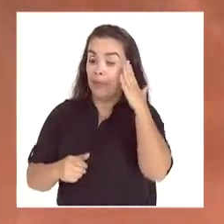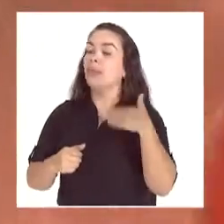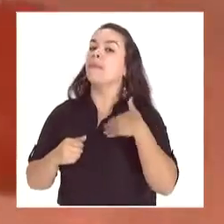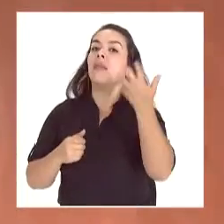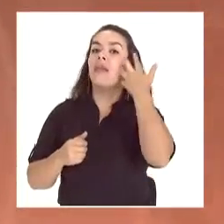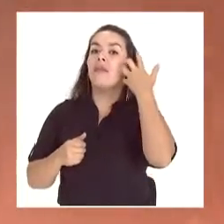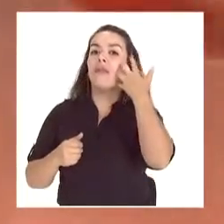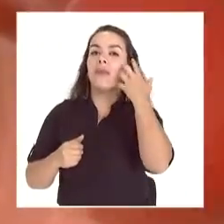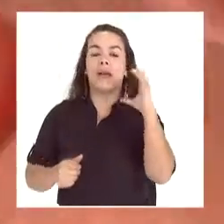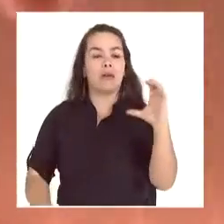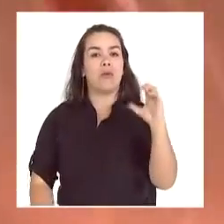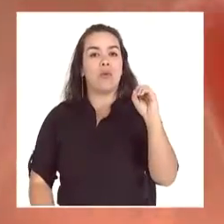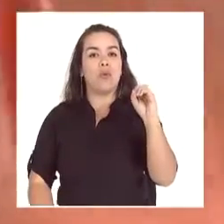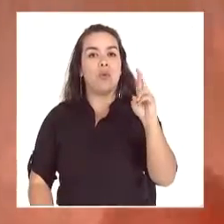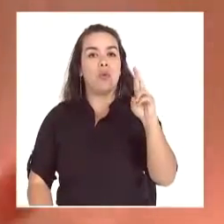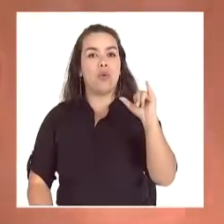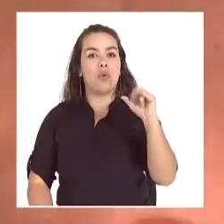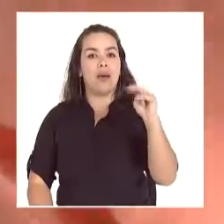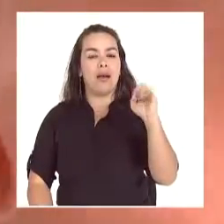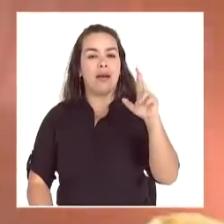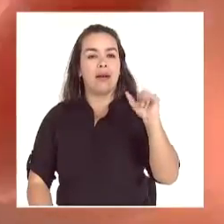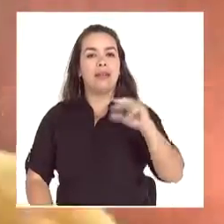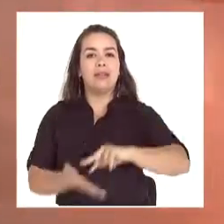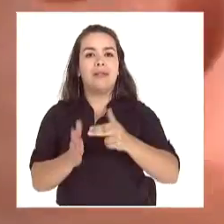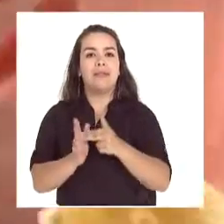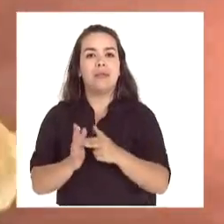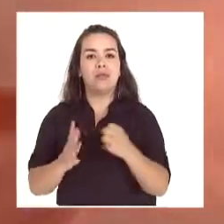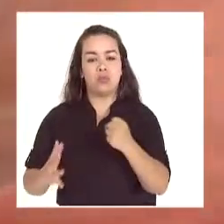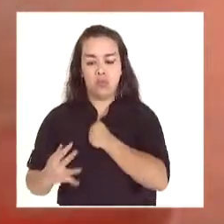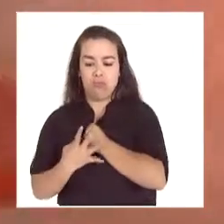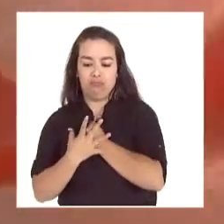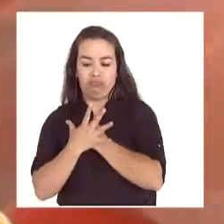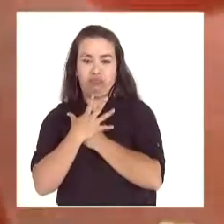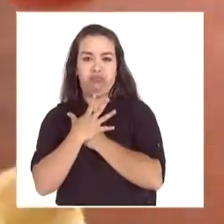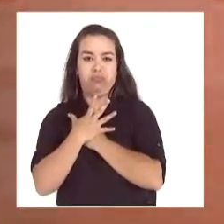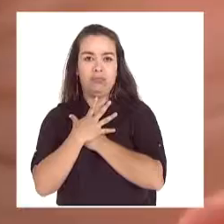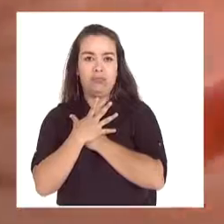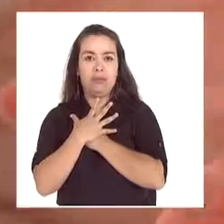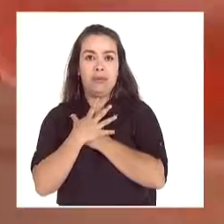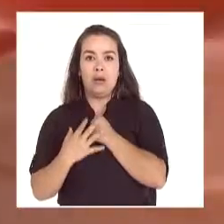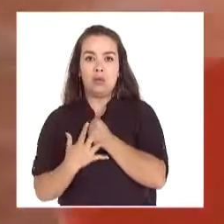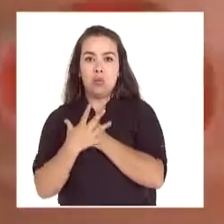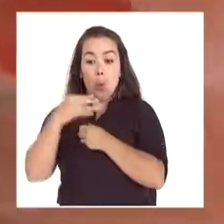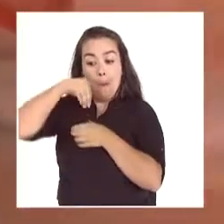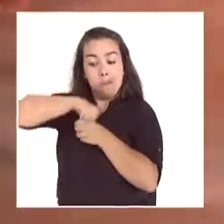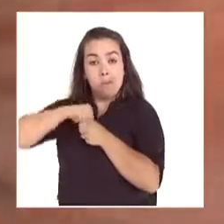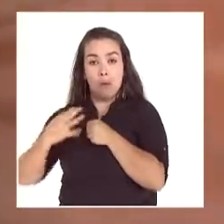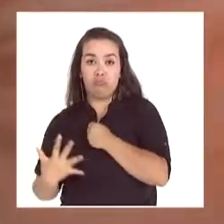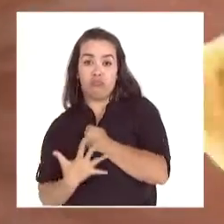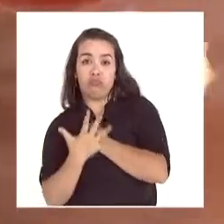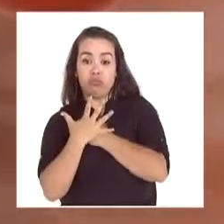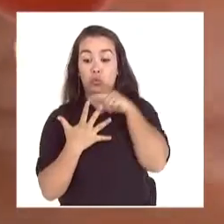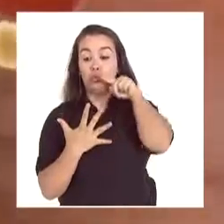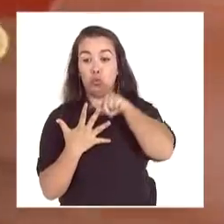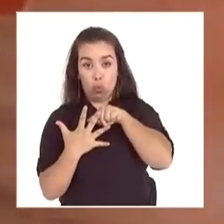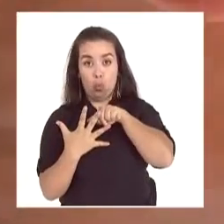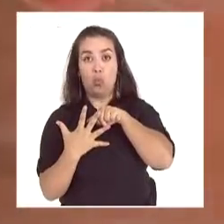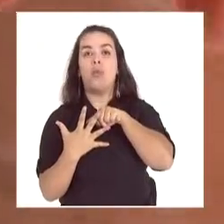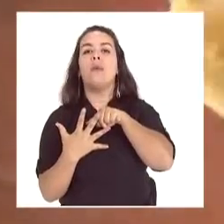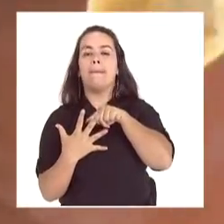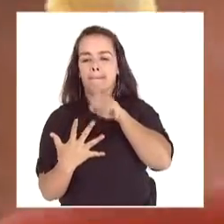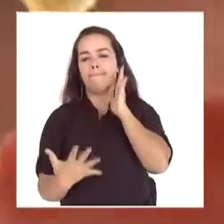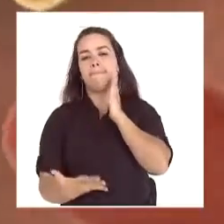coronaria es la enfermedad que afecta a las arterias del corazón. Punto. Punto. La enfermedad aterosclerótica o la